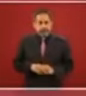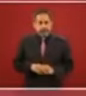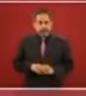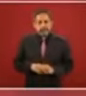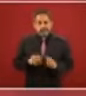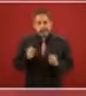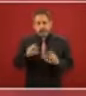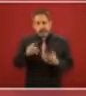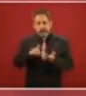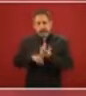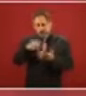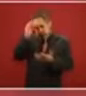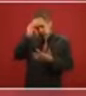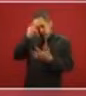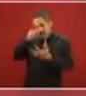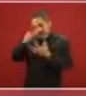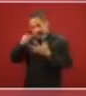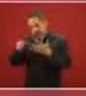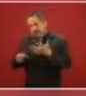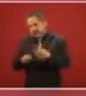mucha filosofía sobre esto, ¿no?